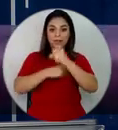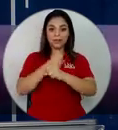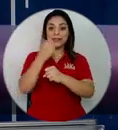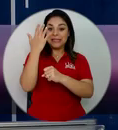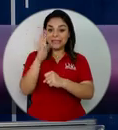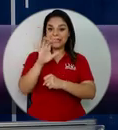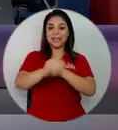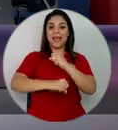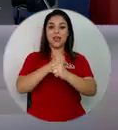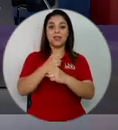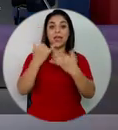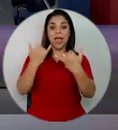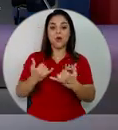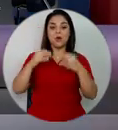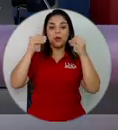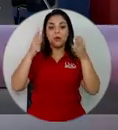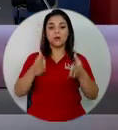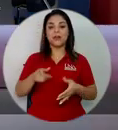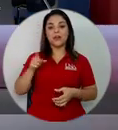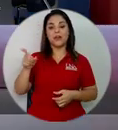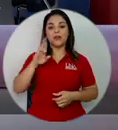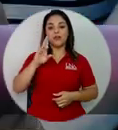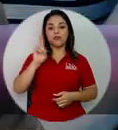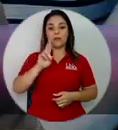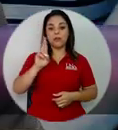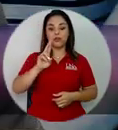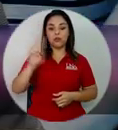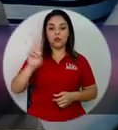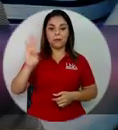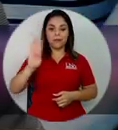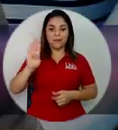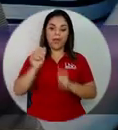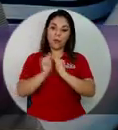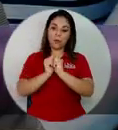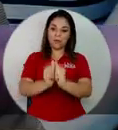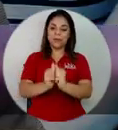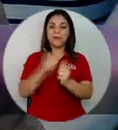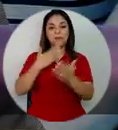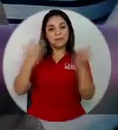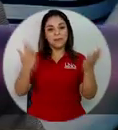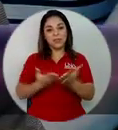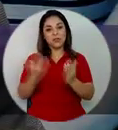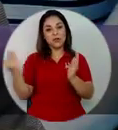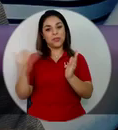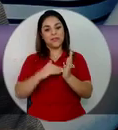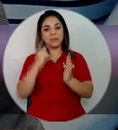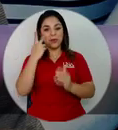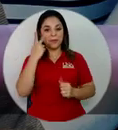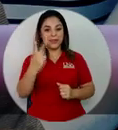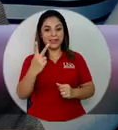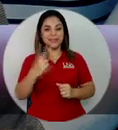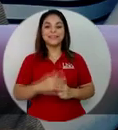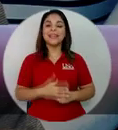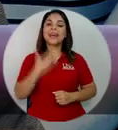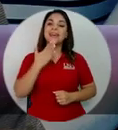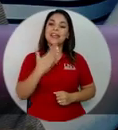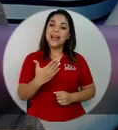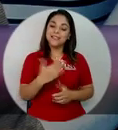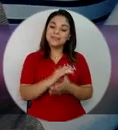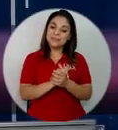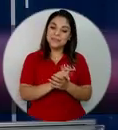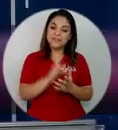cuyo coordinador académico, Roberto Rojas Benavides, nos acompaña. Bienvenido una vez más a Una Mirada, Roberto. Muchas gracias, muy amable por invitarme, doña